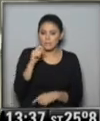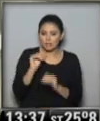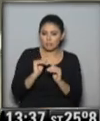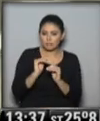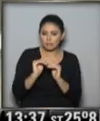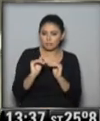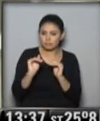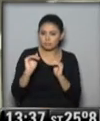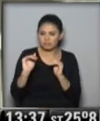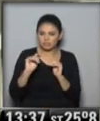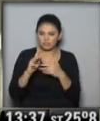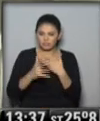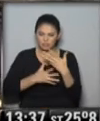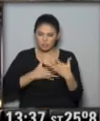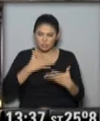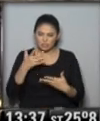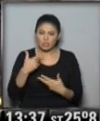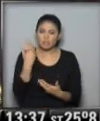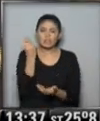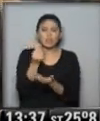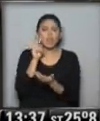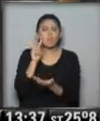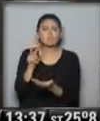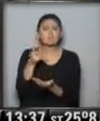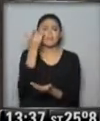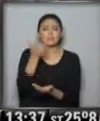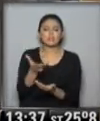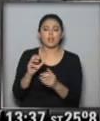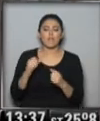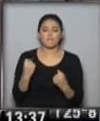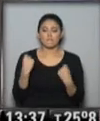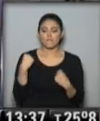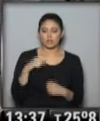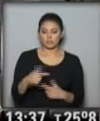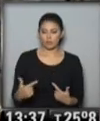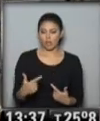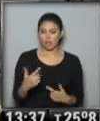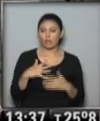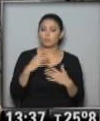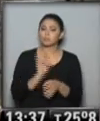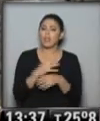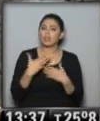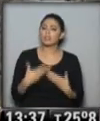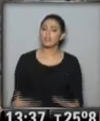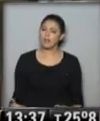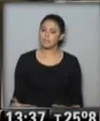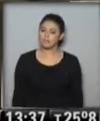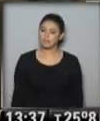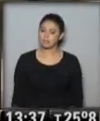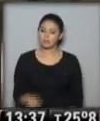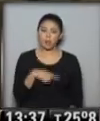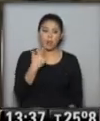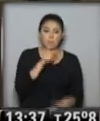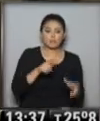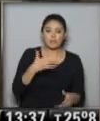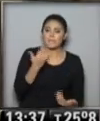esto que aparezca como un débil me parece que es porque no cumplió con esas expectativas que en realidad creo que